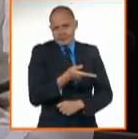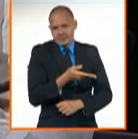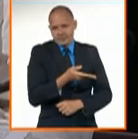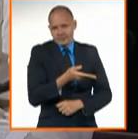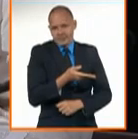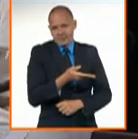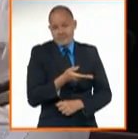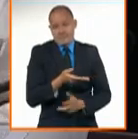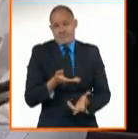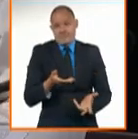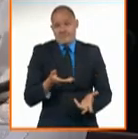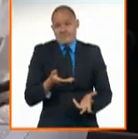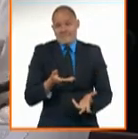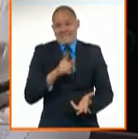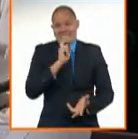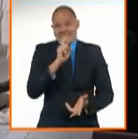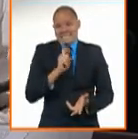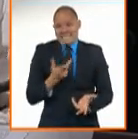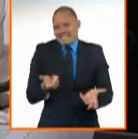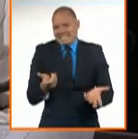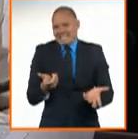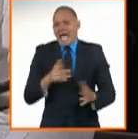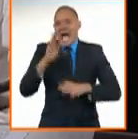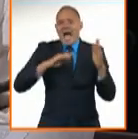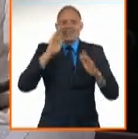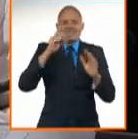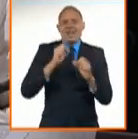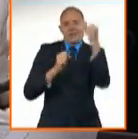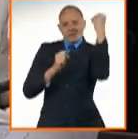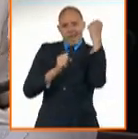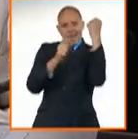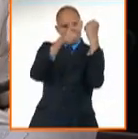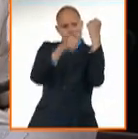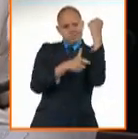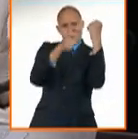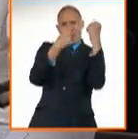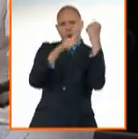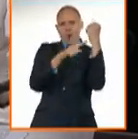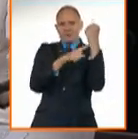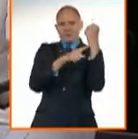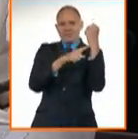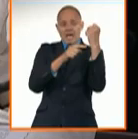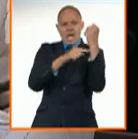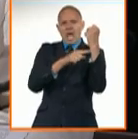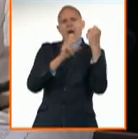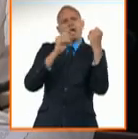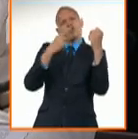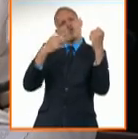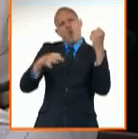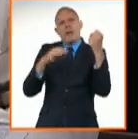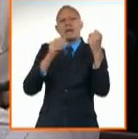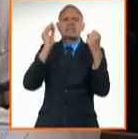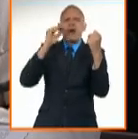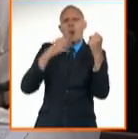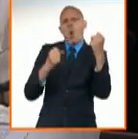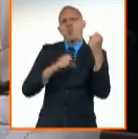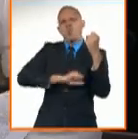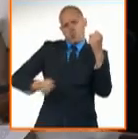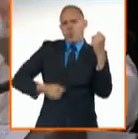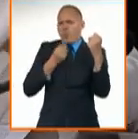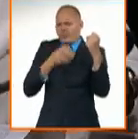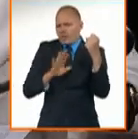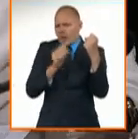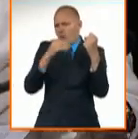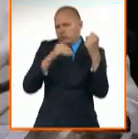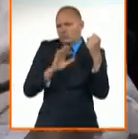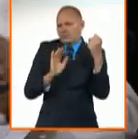soportan los trabajadores los circuitos que alimente y entonces vienen laberintos que falla el temor de la comunidad